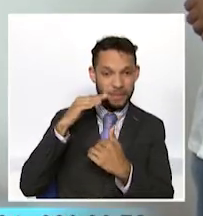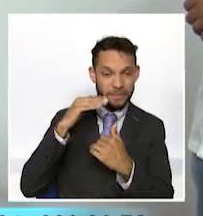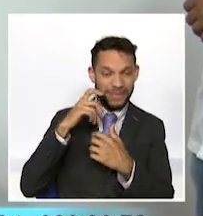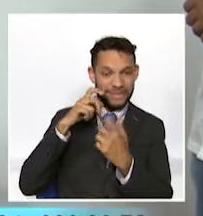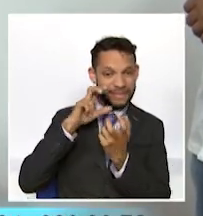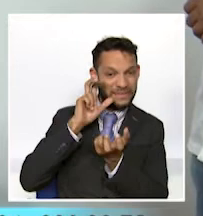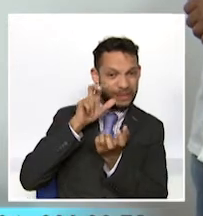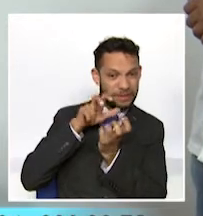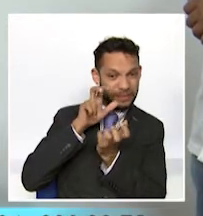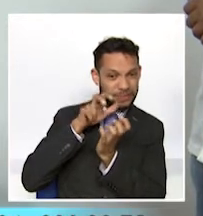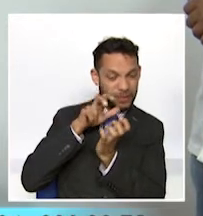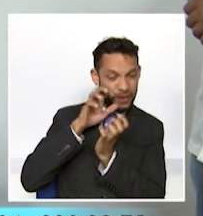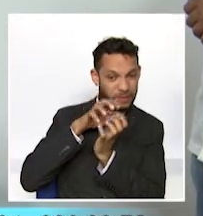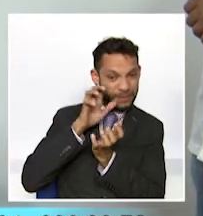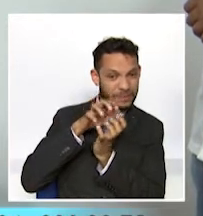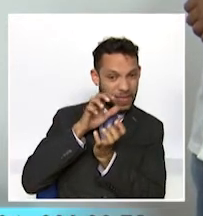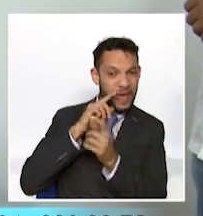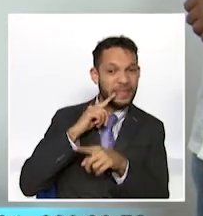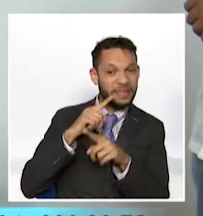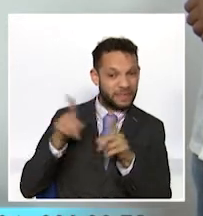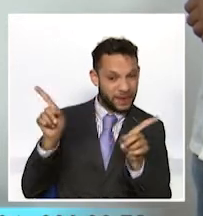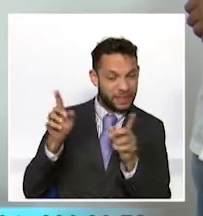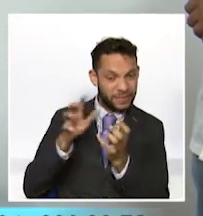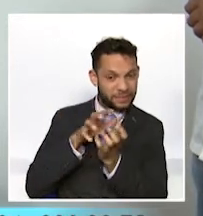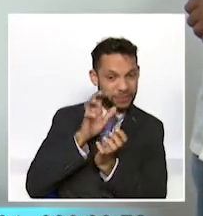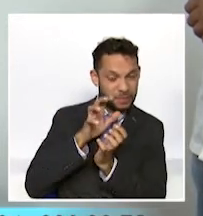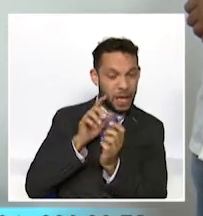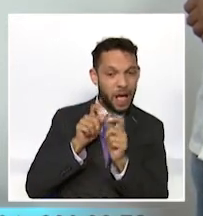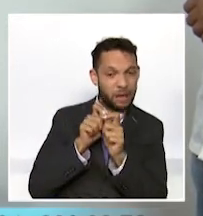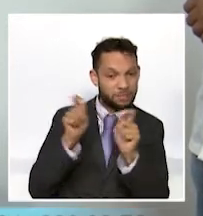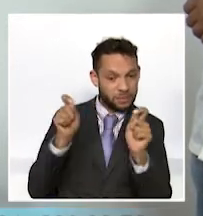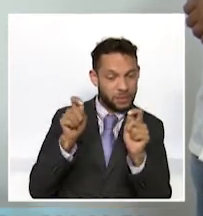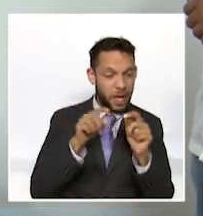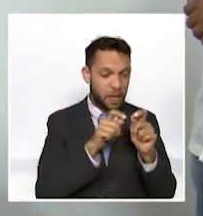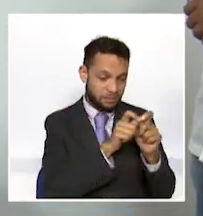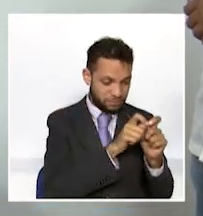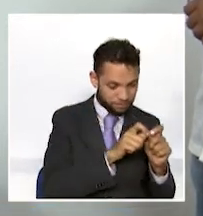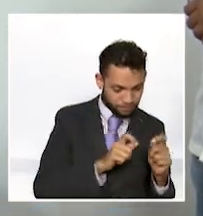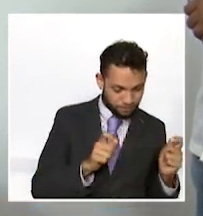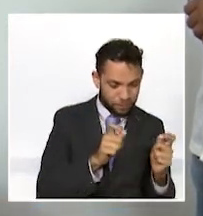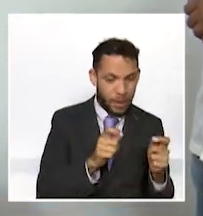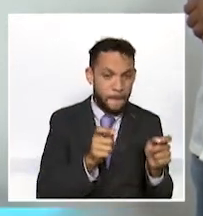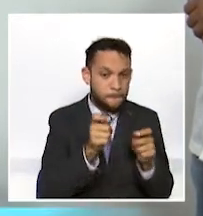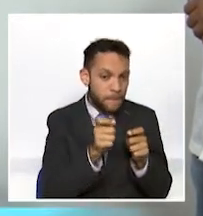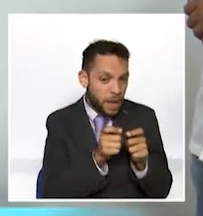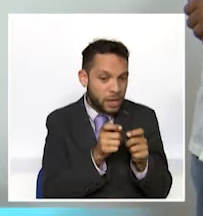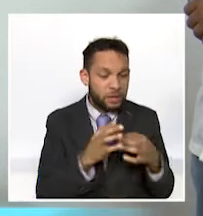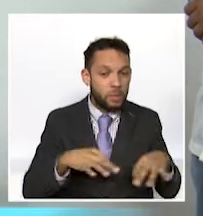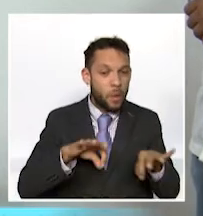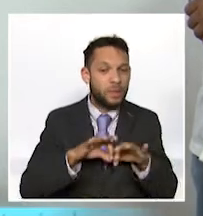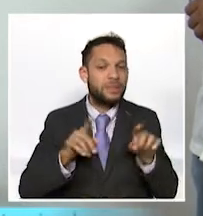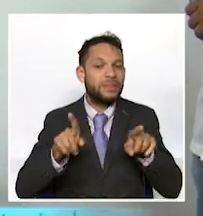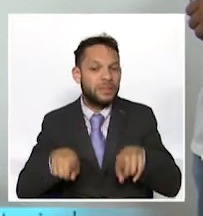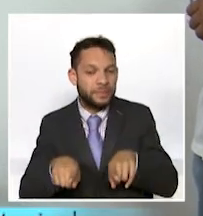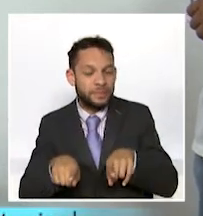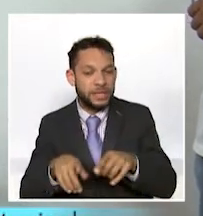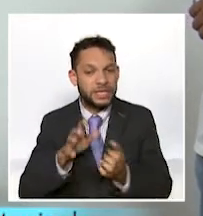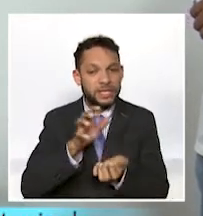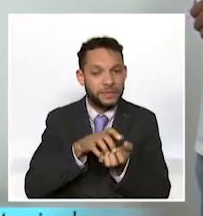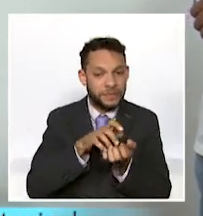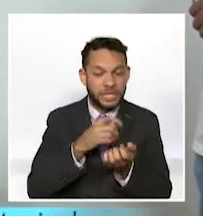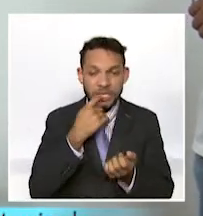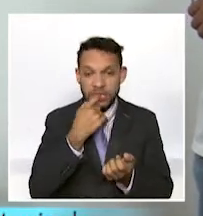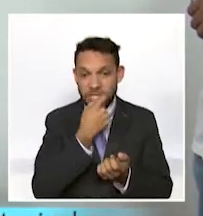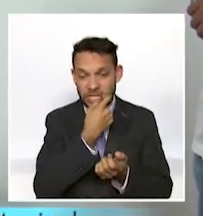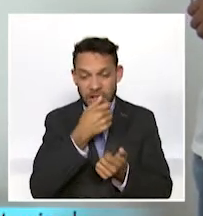maxilar superior. Vemos que está un poquito avanzado y lo mismo está la relación de sus dientes. Acá no lo